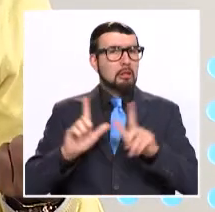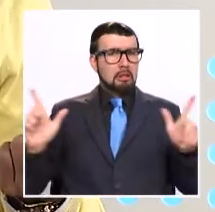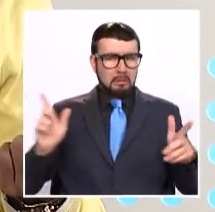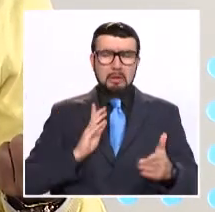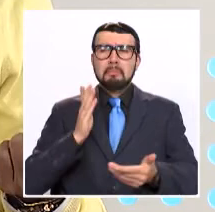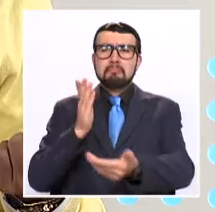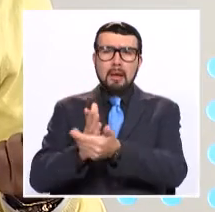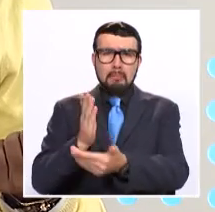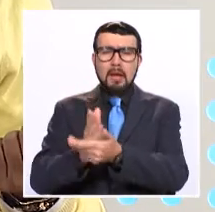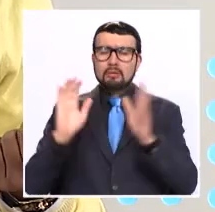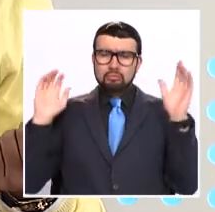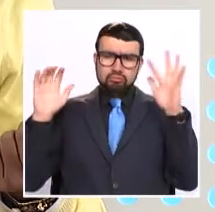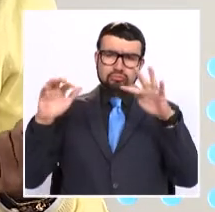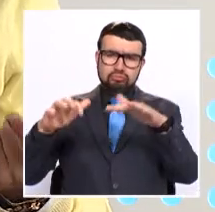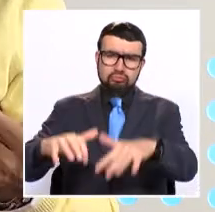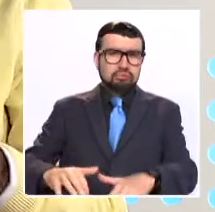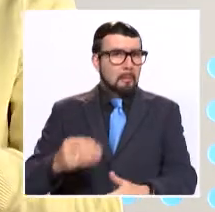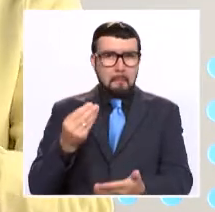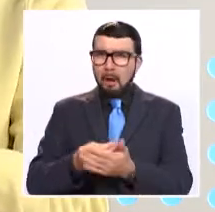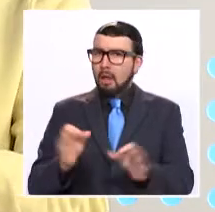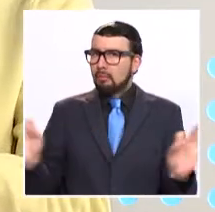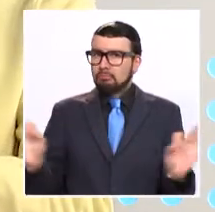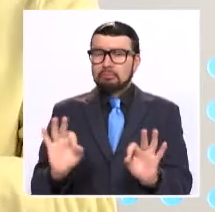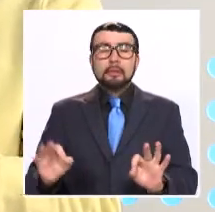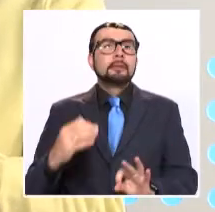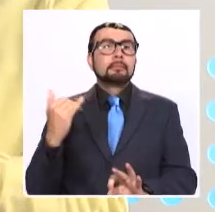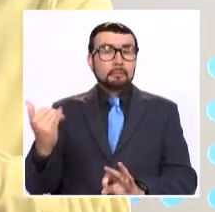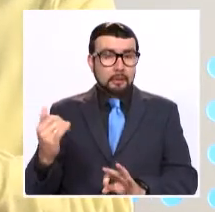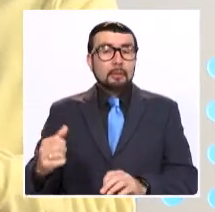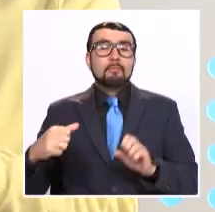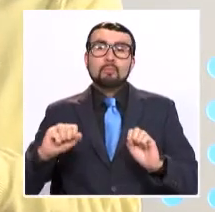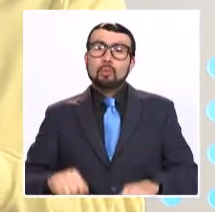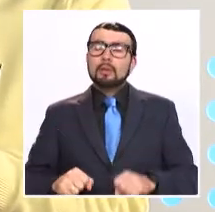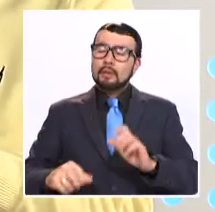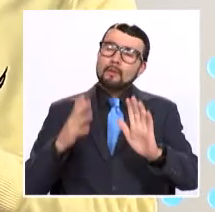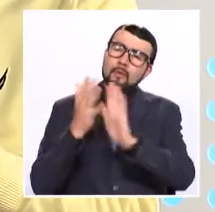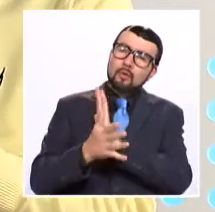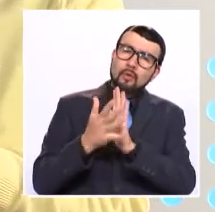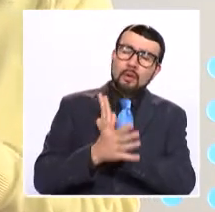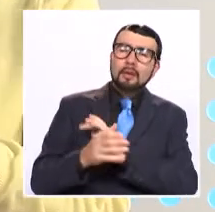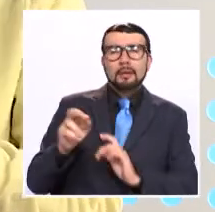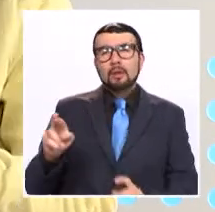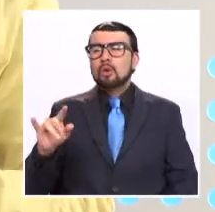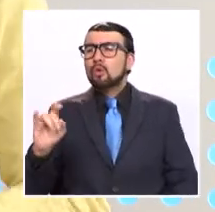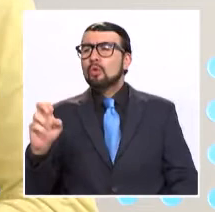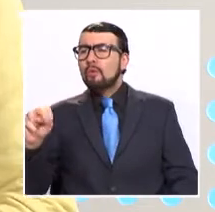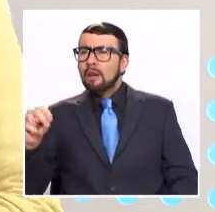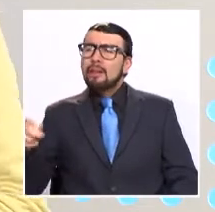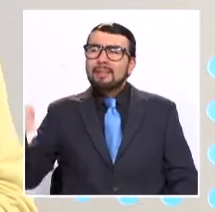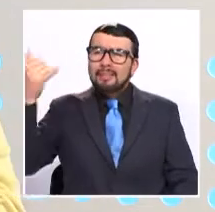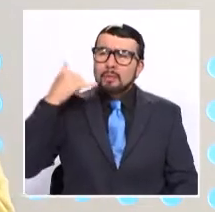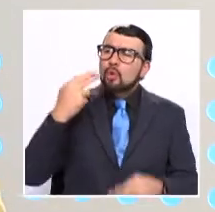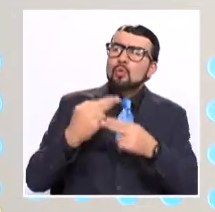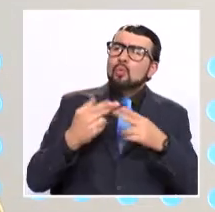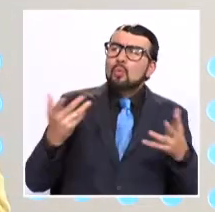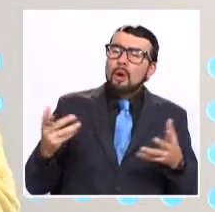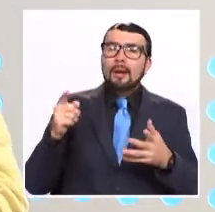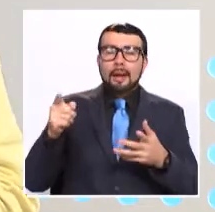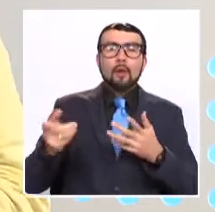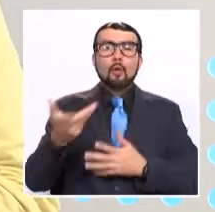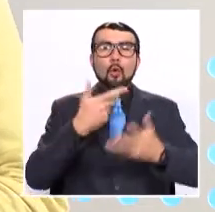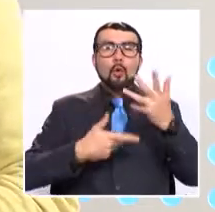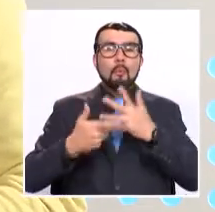en Villavicencio. Para que ustedes puedan tener informes, y Rubén Darío me manda el teléfono también para compartirlo a los